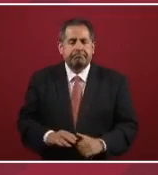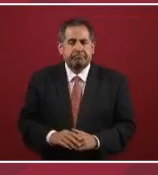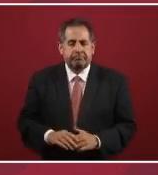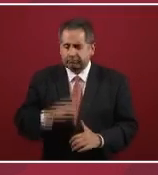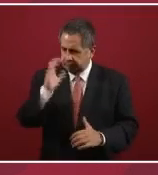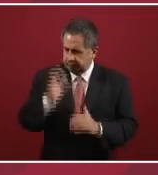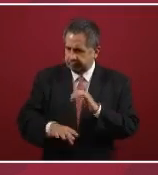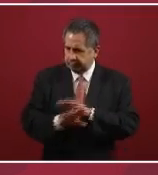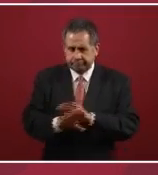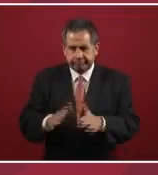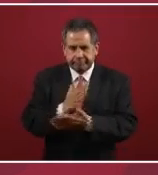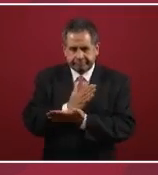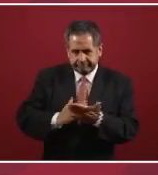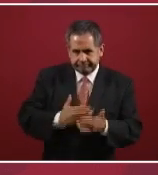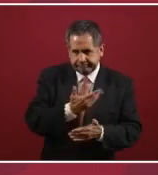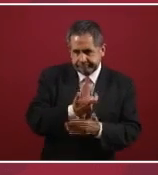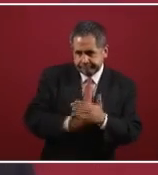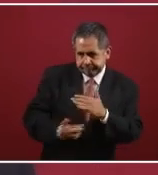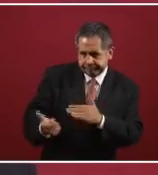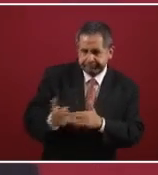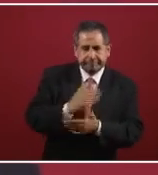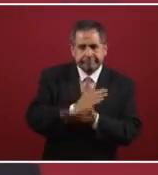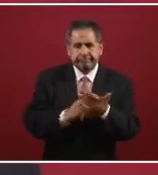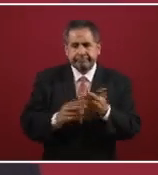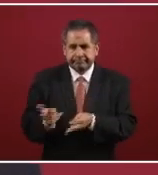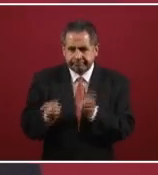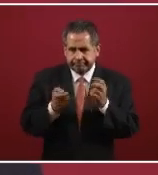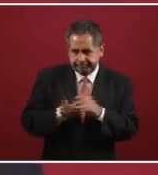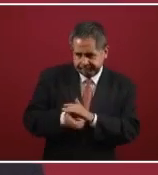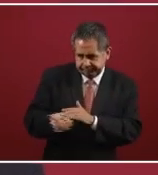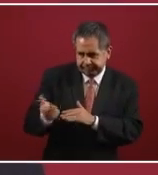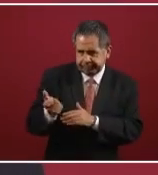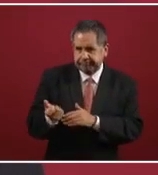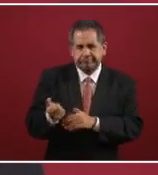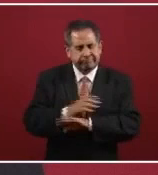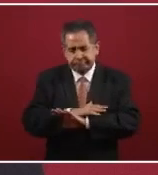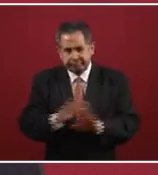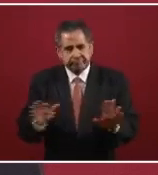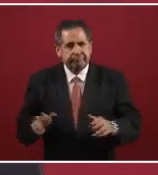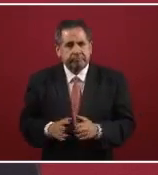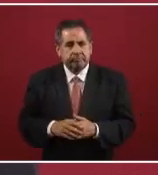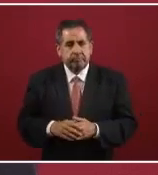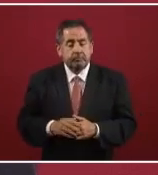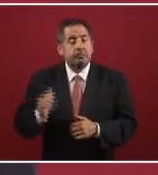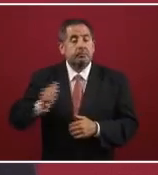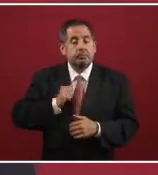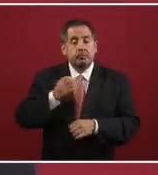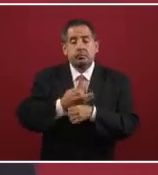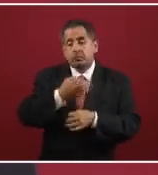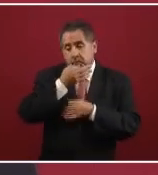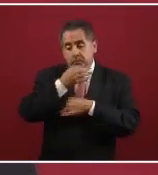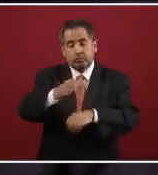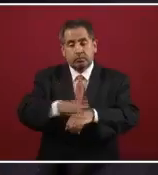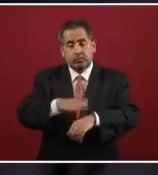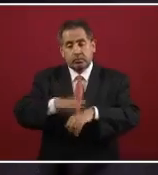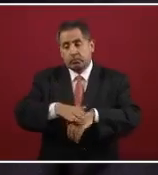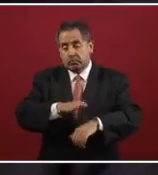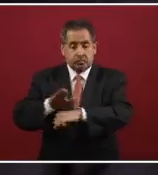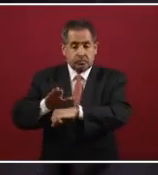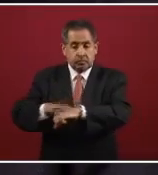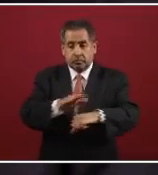se acaba el mochi se acaba el buen chico leo aprovecho para hacer un